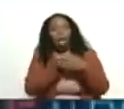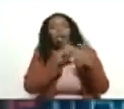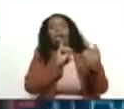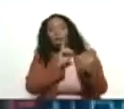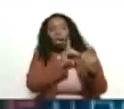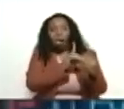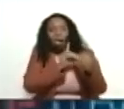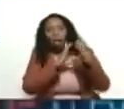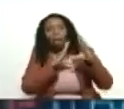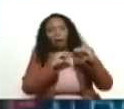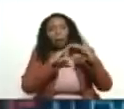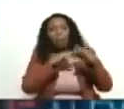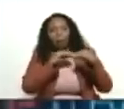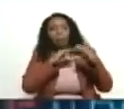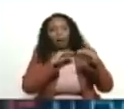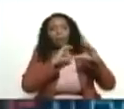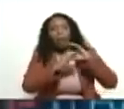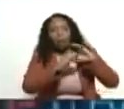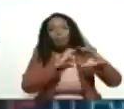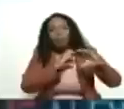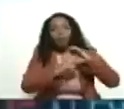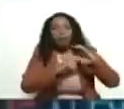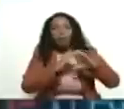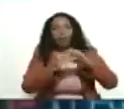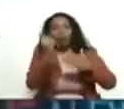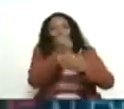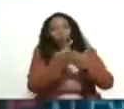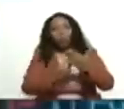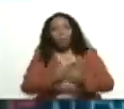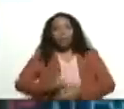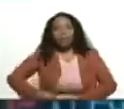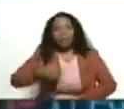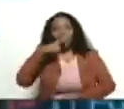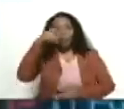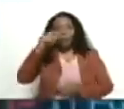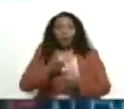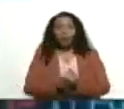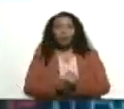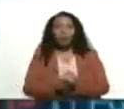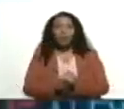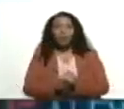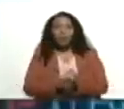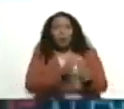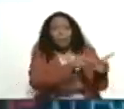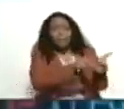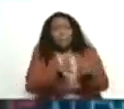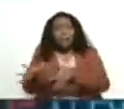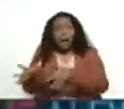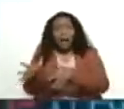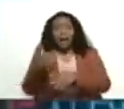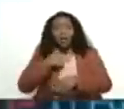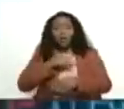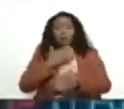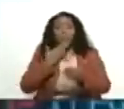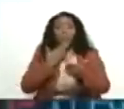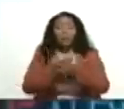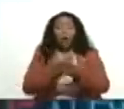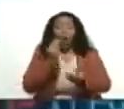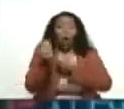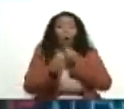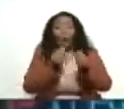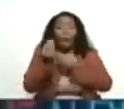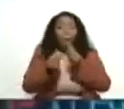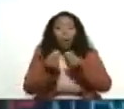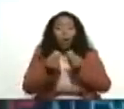con el diseño por parte del presidente Maduro de planes que nos permitiera sortear